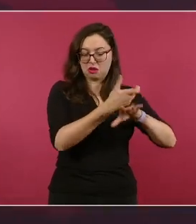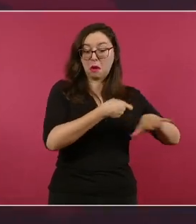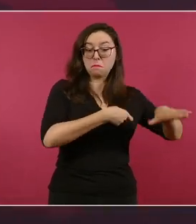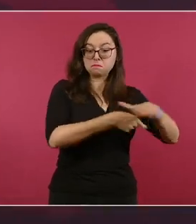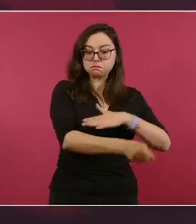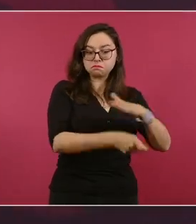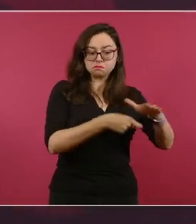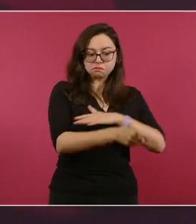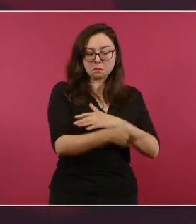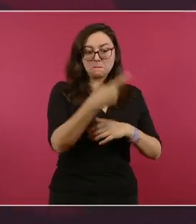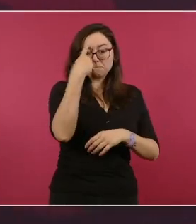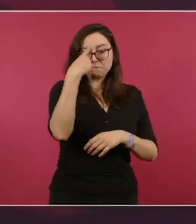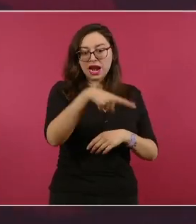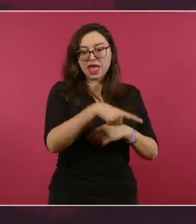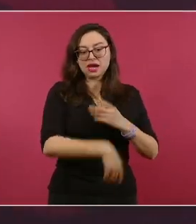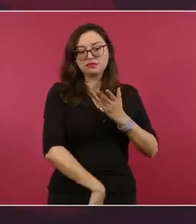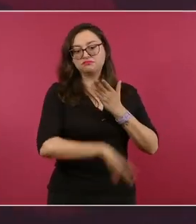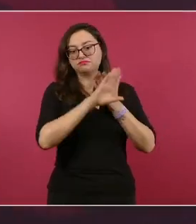ese grupo